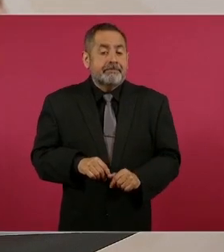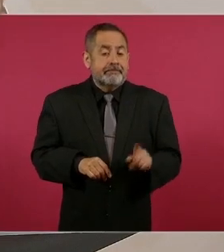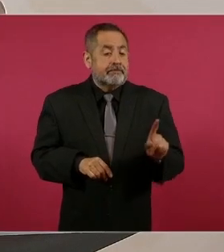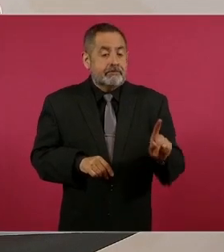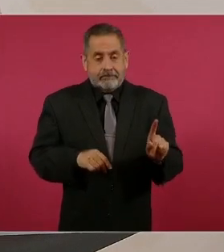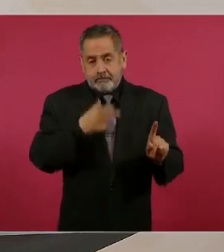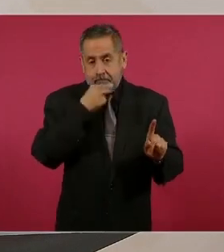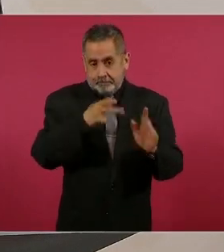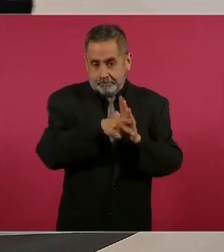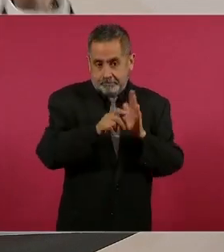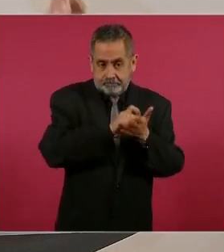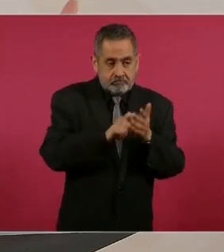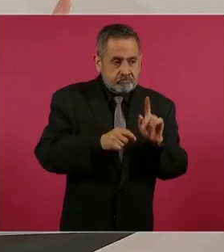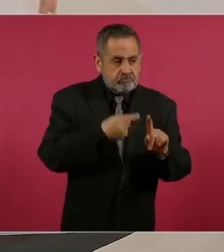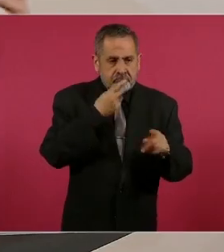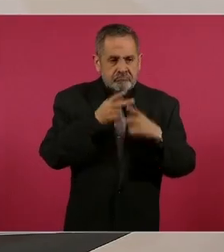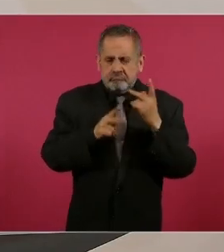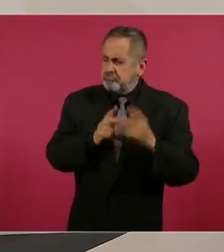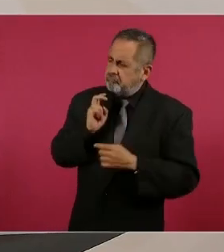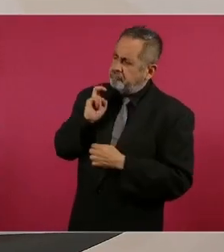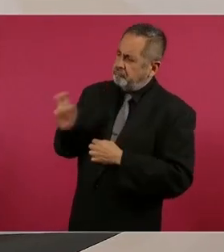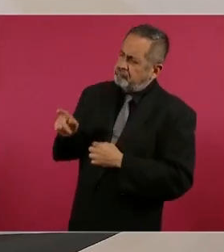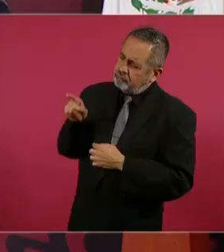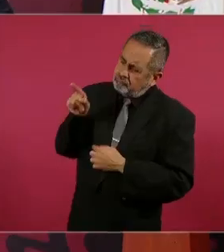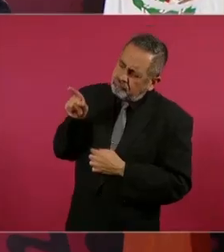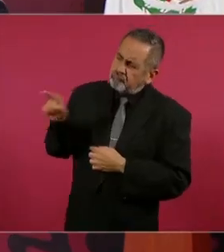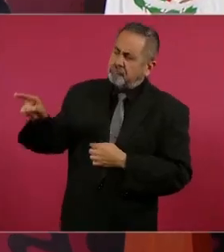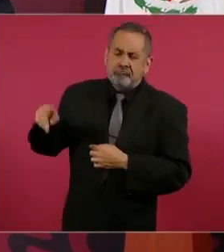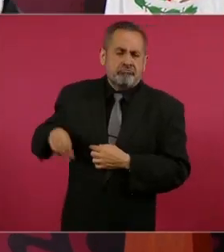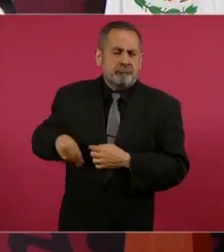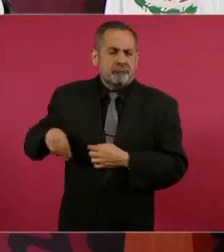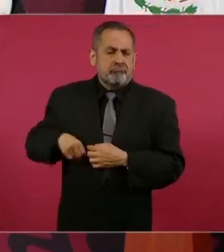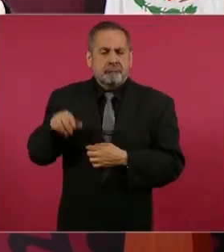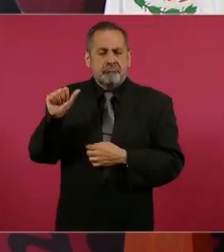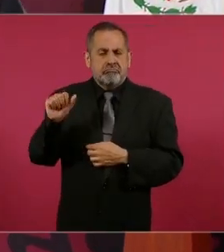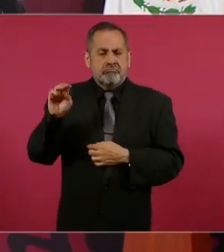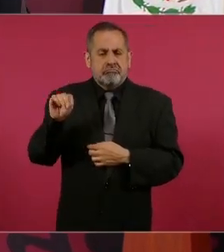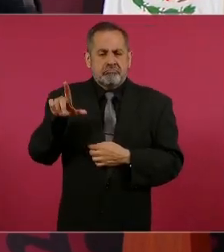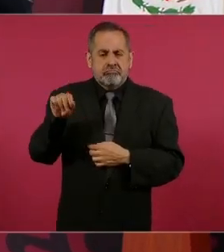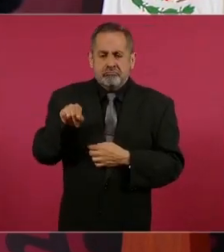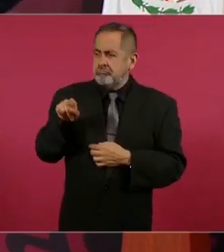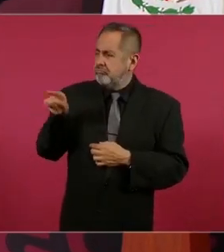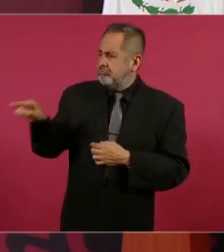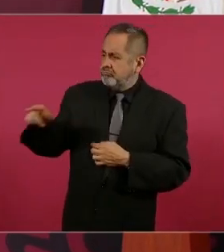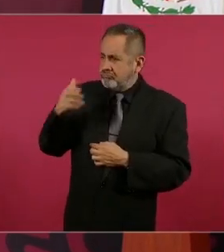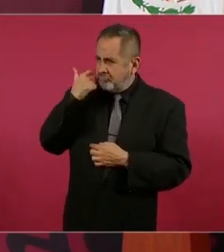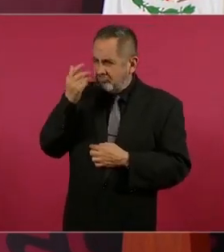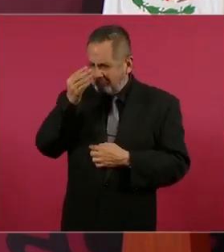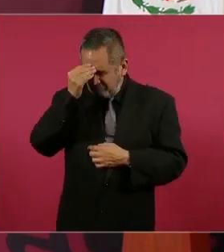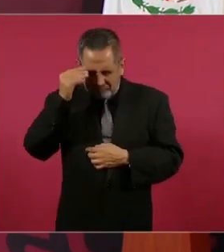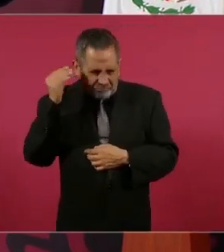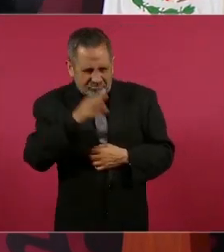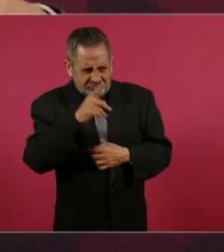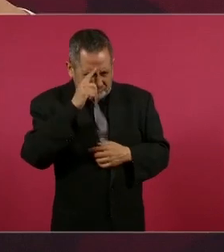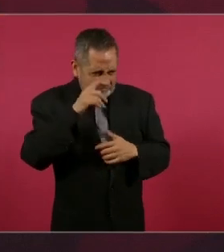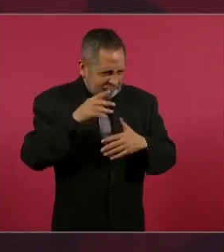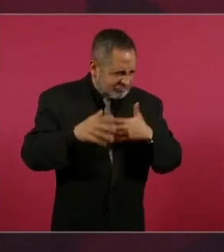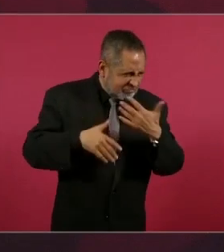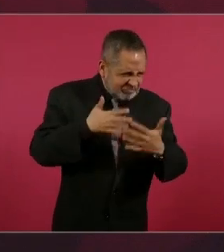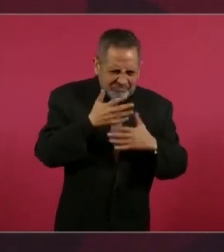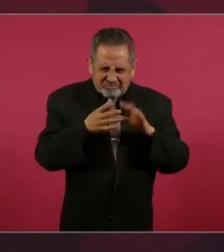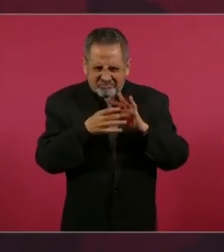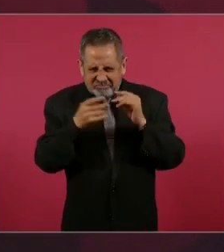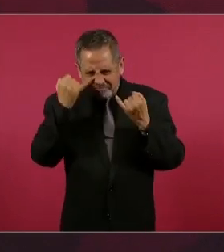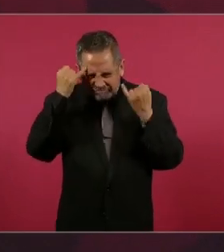se adelanta a acusarnos de que estábamos nosotros echando a andar una estrategia para